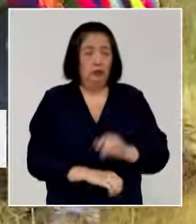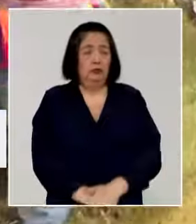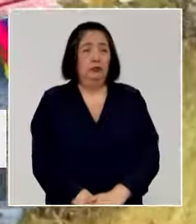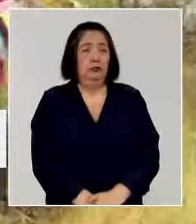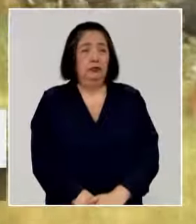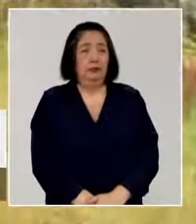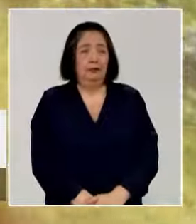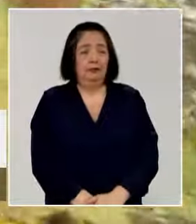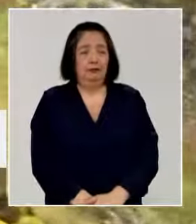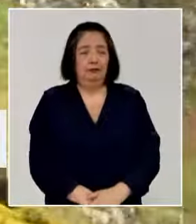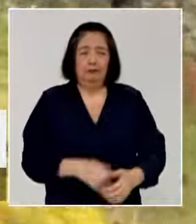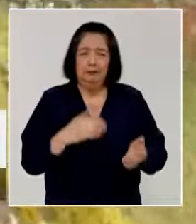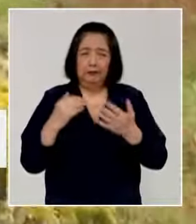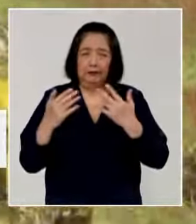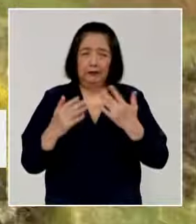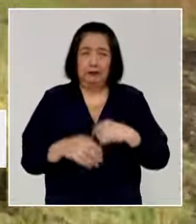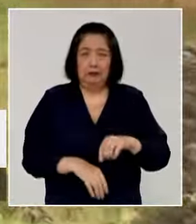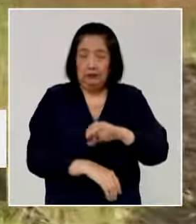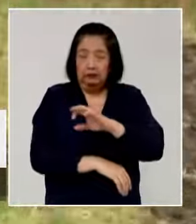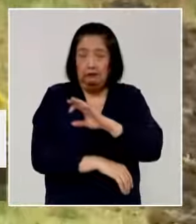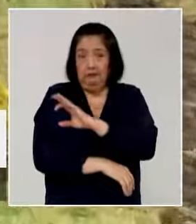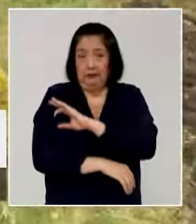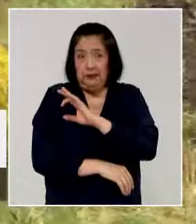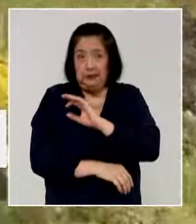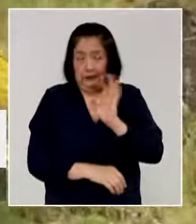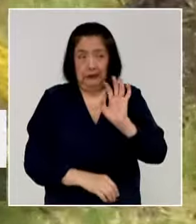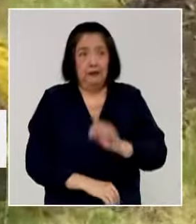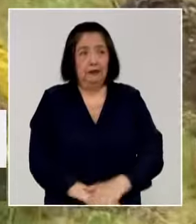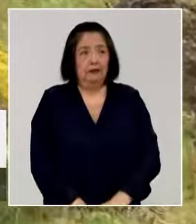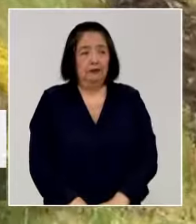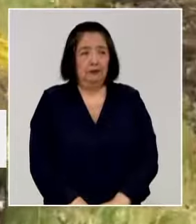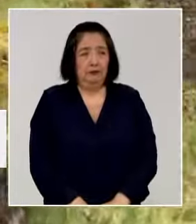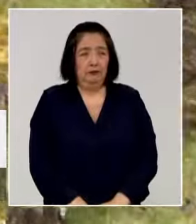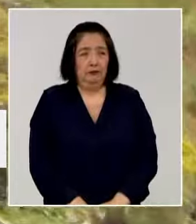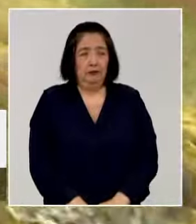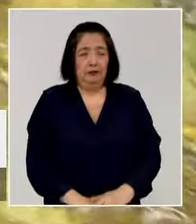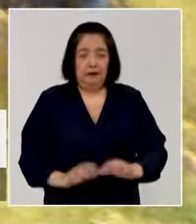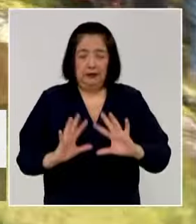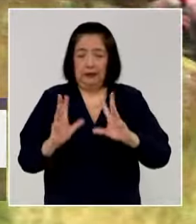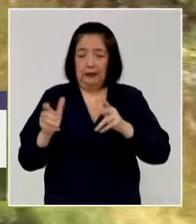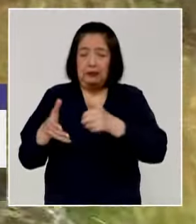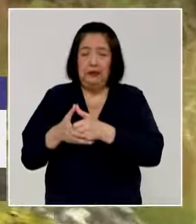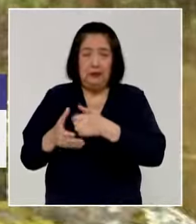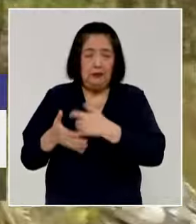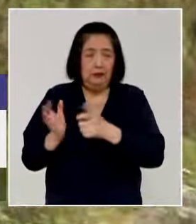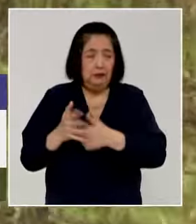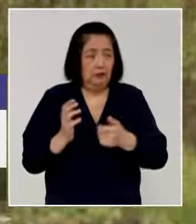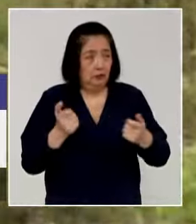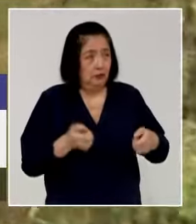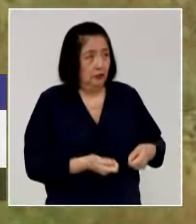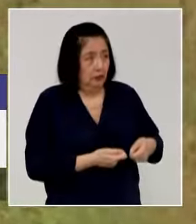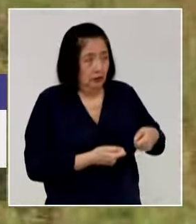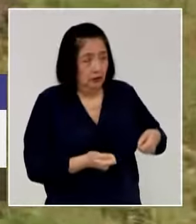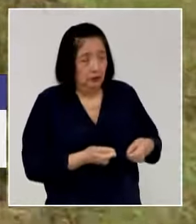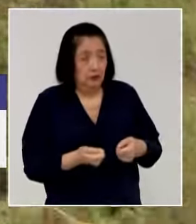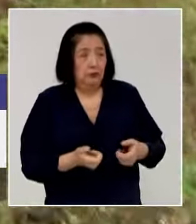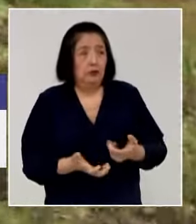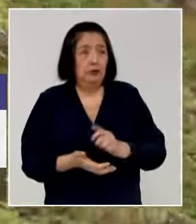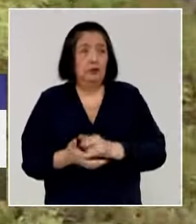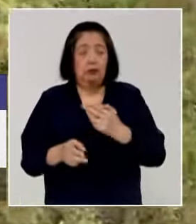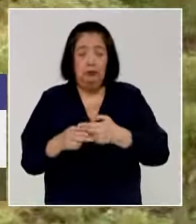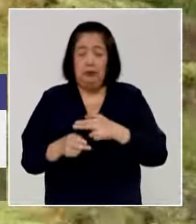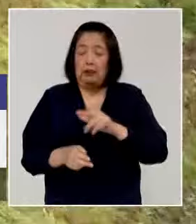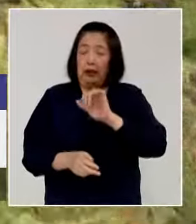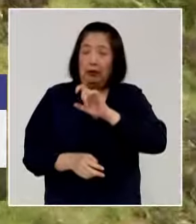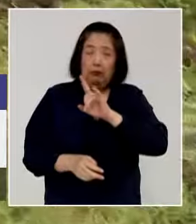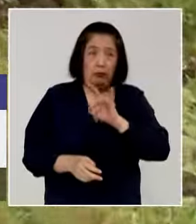ahora con el fiscal, justamente, de la Asociación de Productores Ecológicos APU